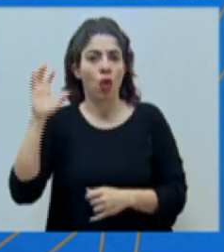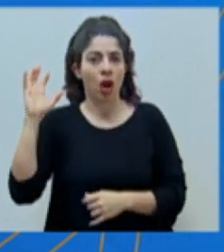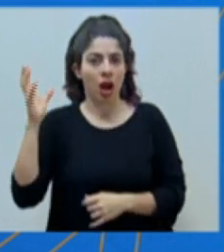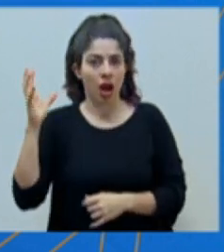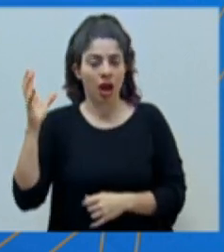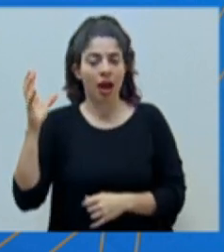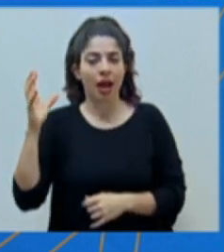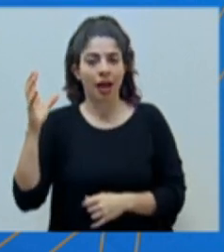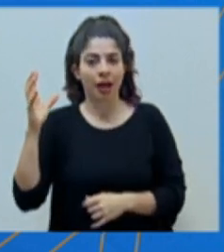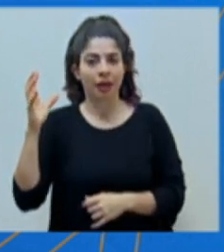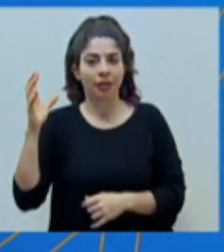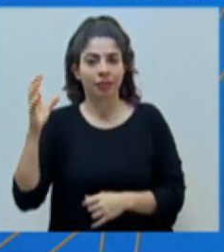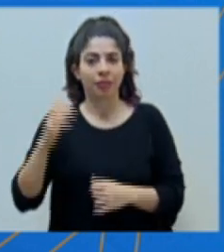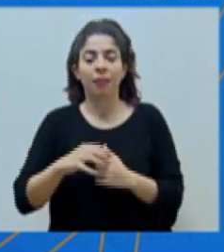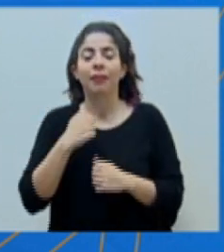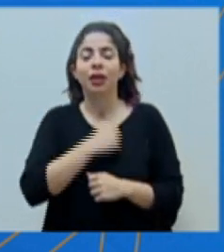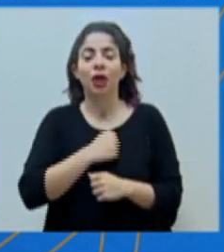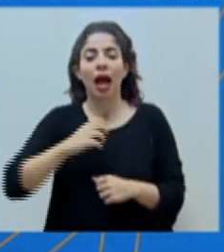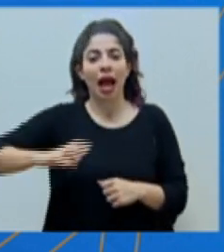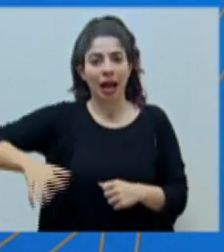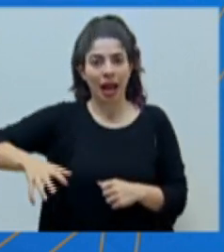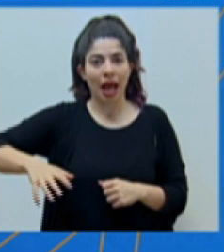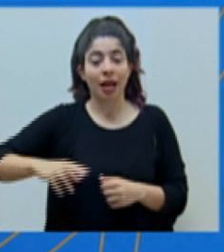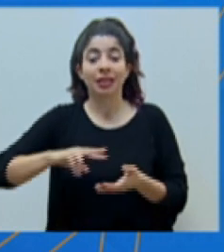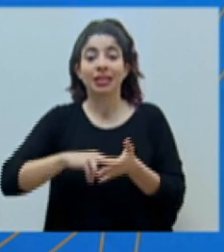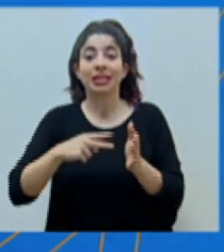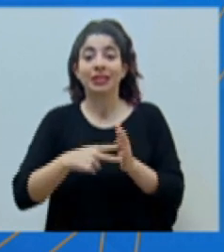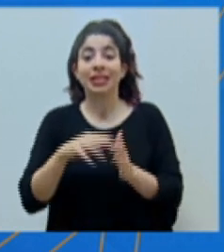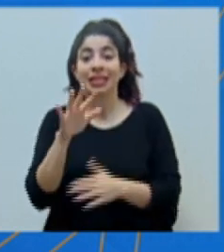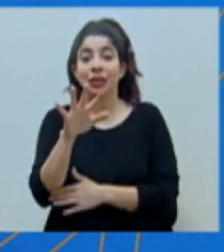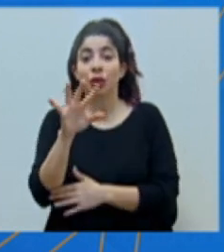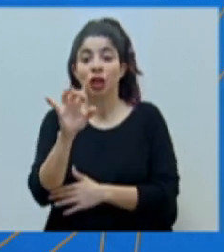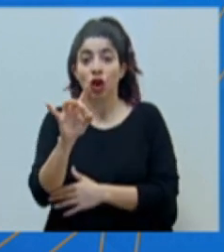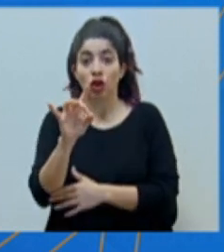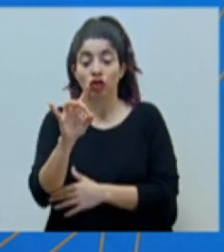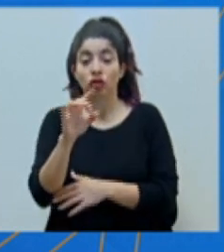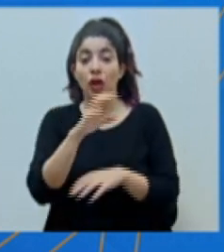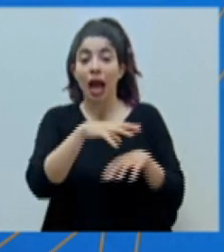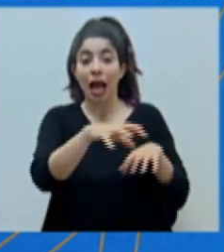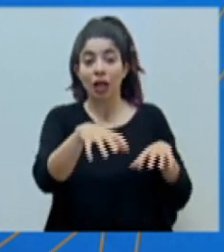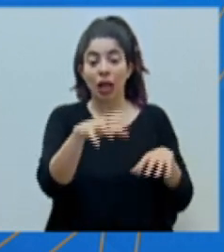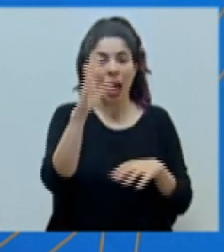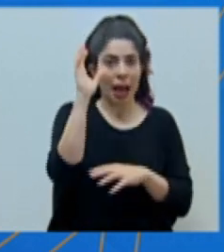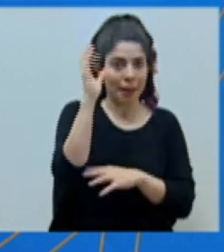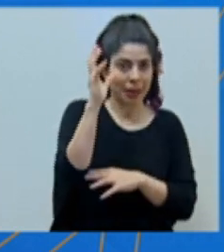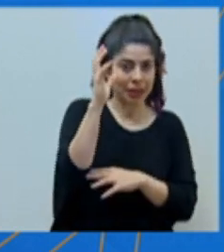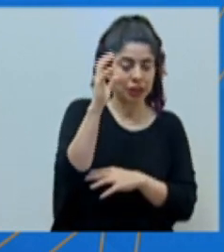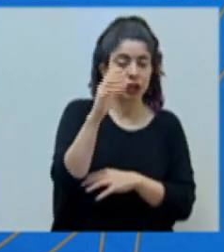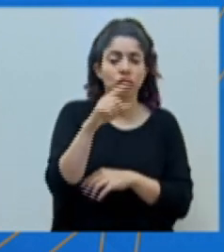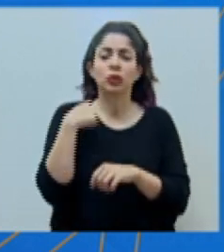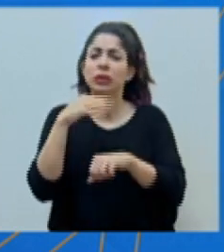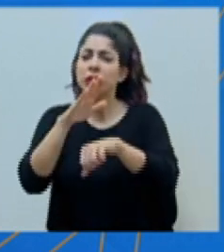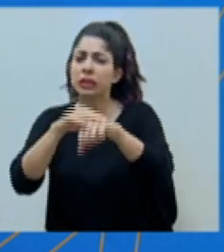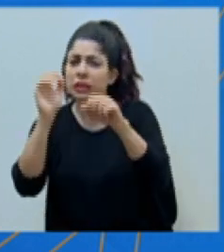da pues un total de 68 cantones que van a quedar en alerta amarilla. Y sí quisiera llamar la atención en el sentido de